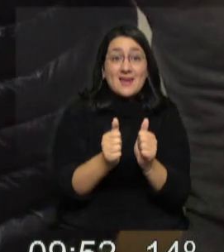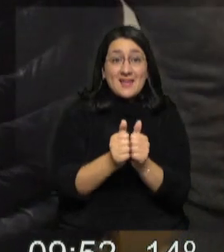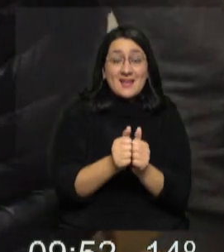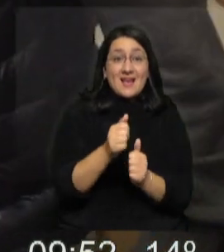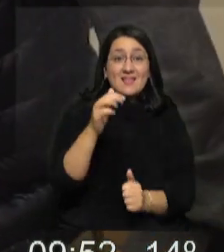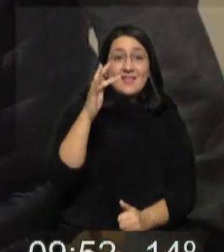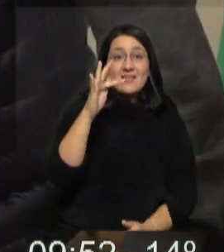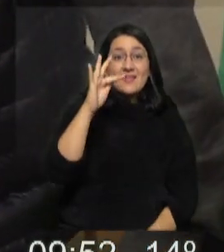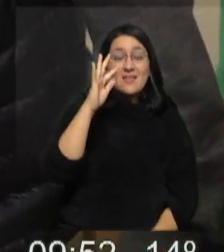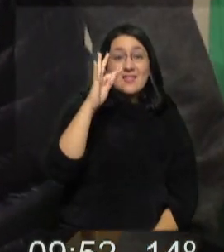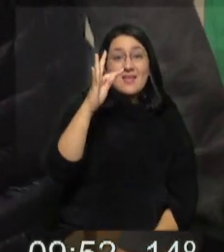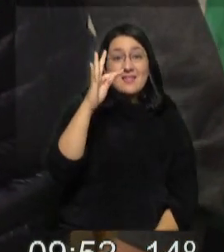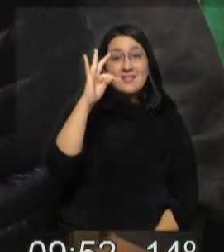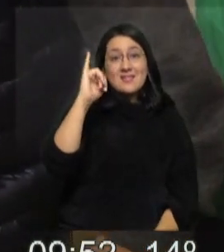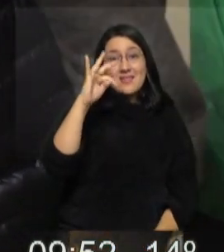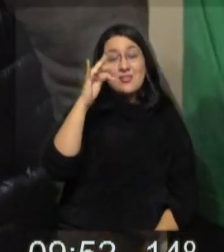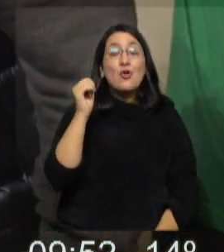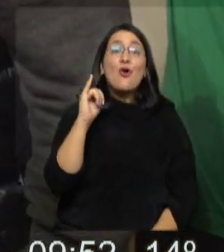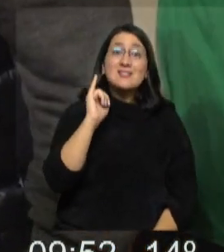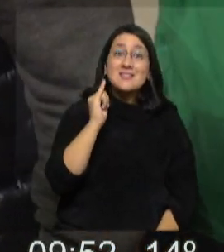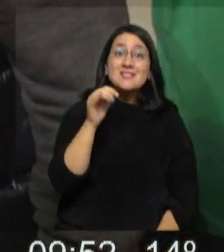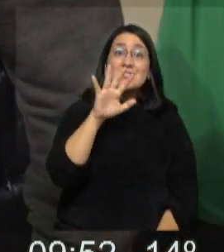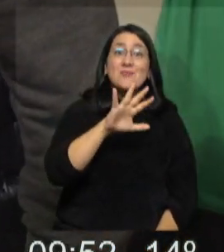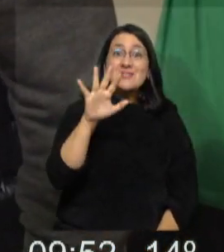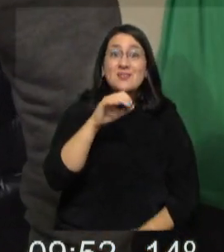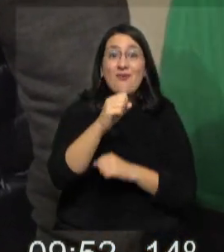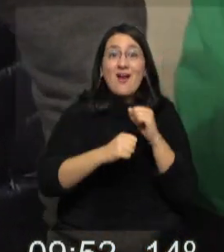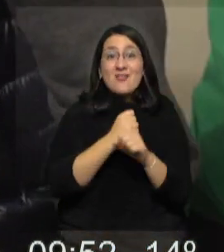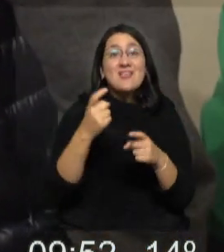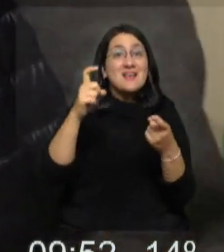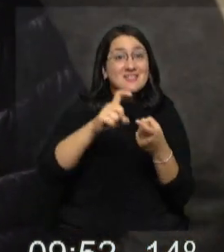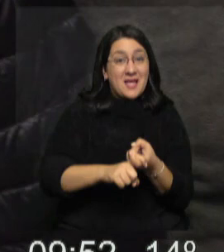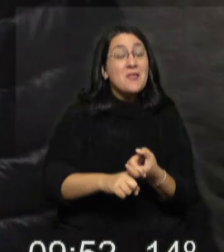Sí, 55 años. ¿55 años de casados?